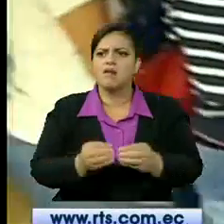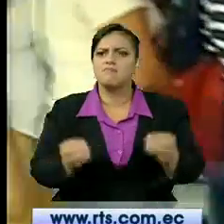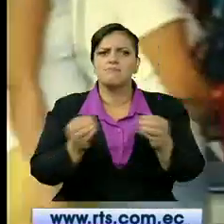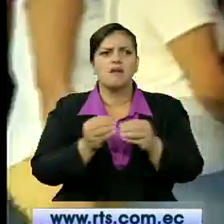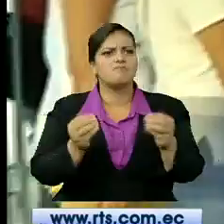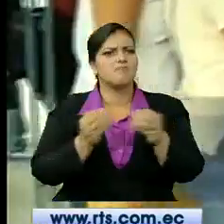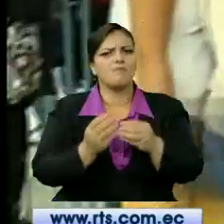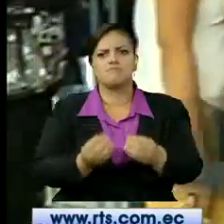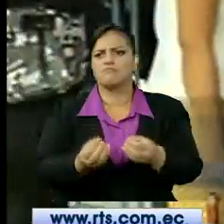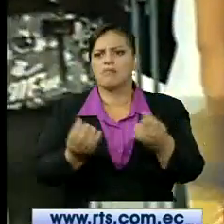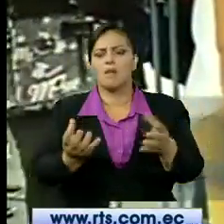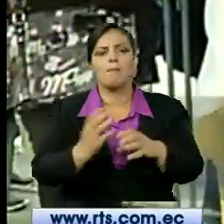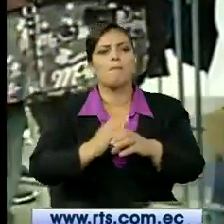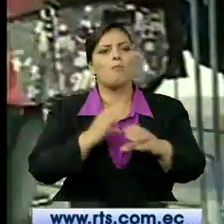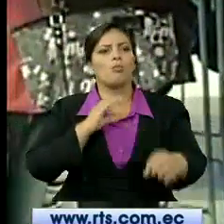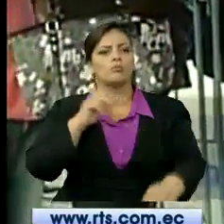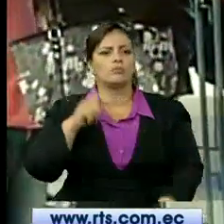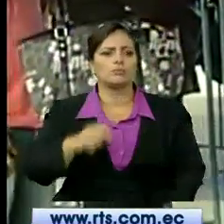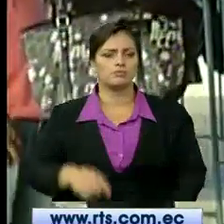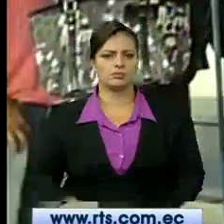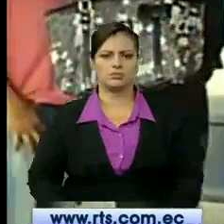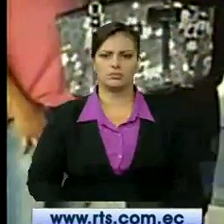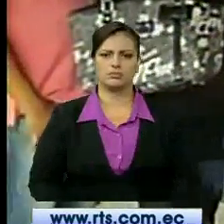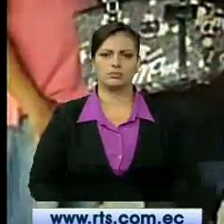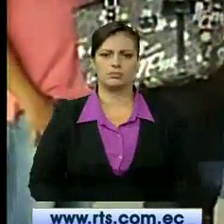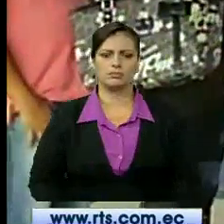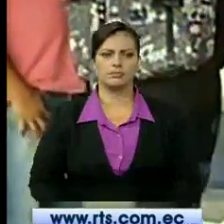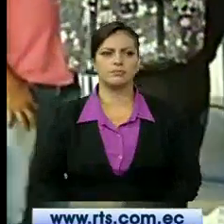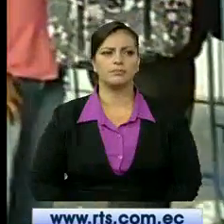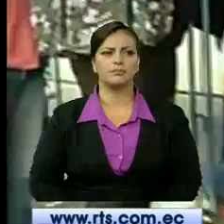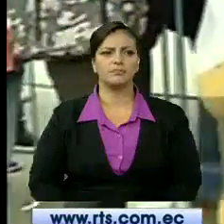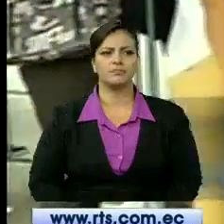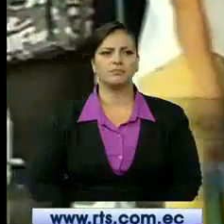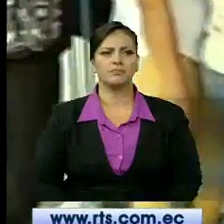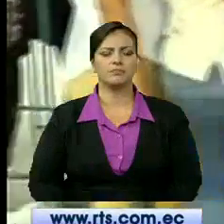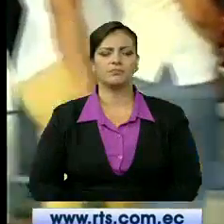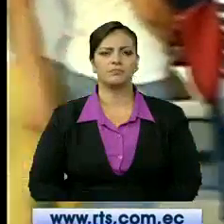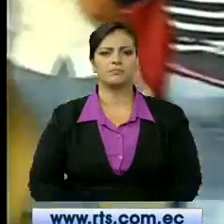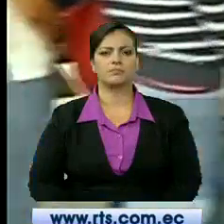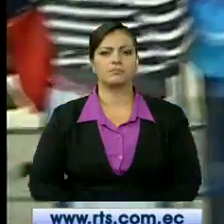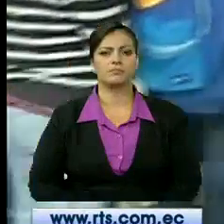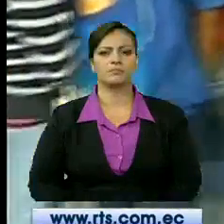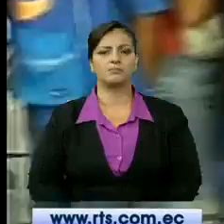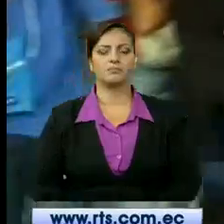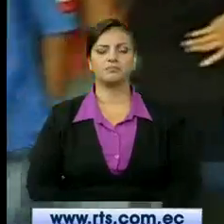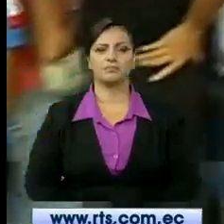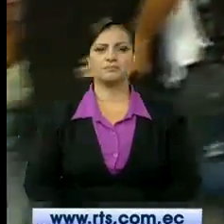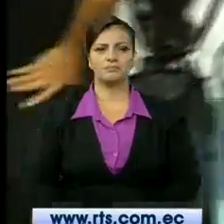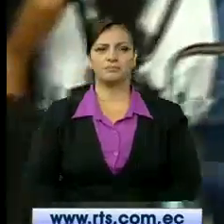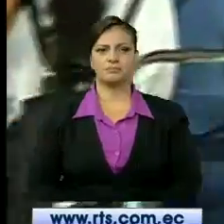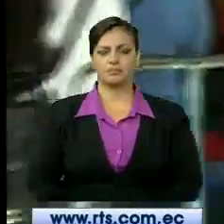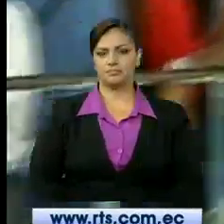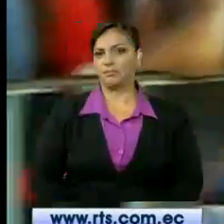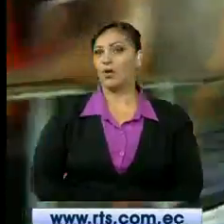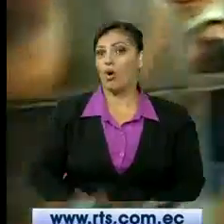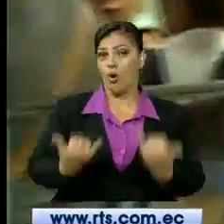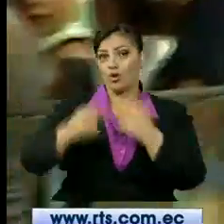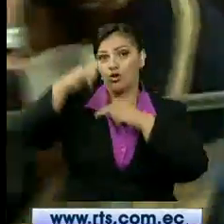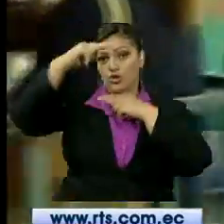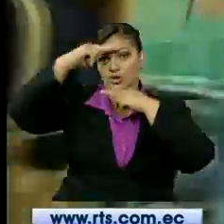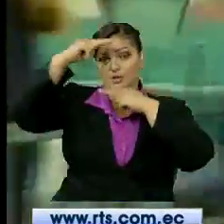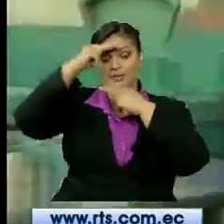orden. O sea, no respetan ni siquiera las vallas que vemos. Nada, ni ninguna de las vallas. Debiera ahorita o recién hoy día porque están las cámaras que están